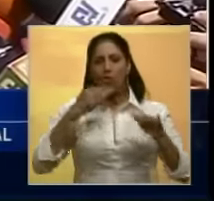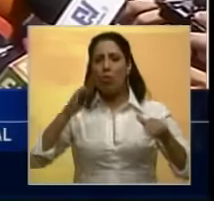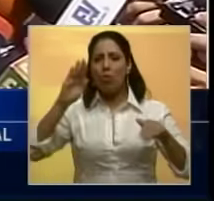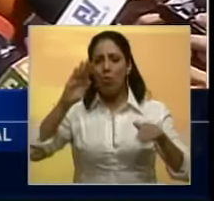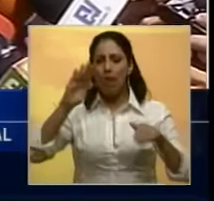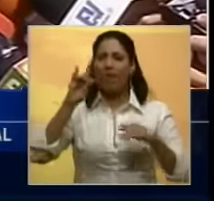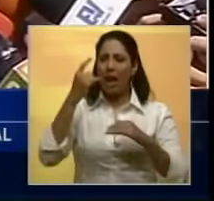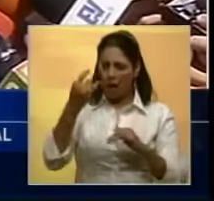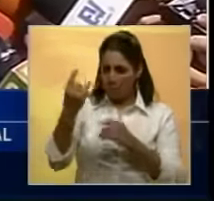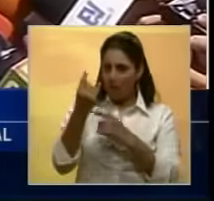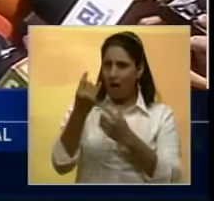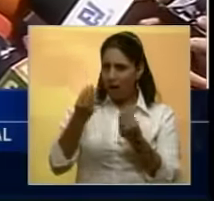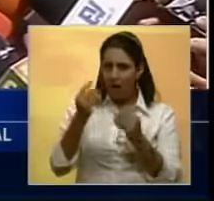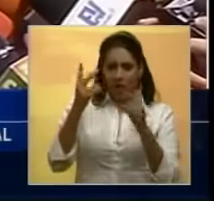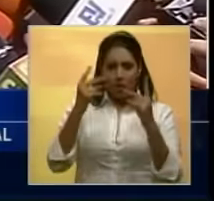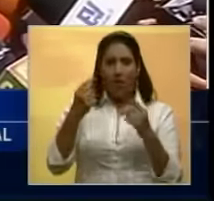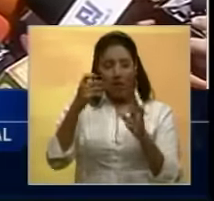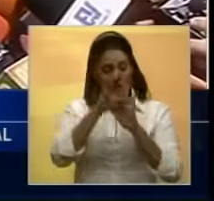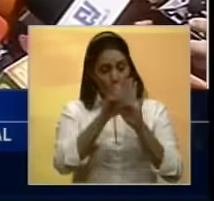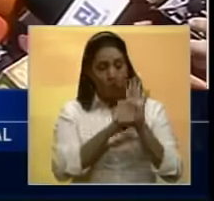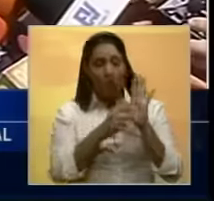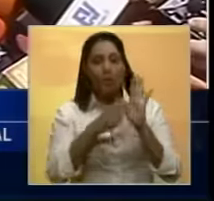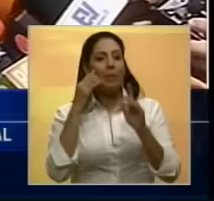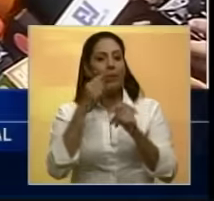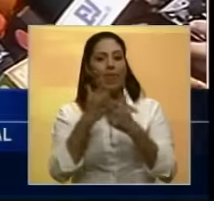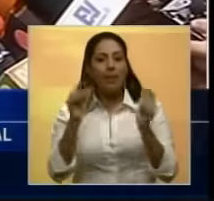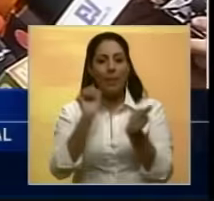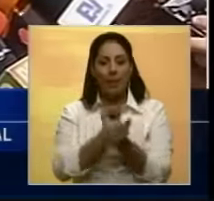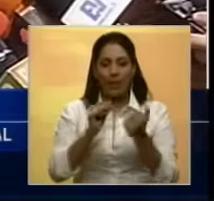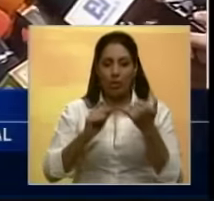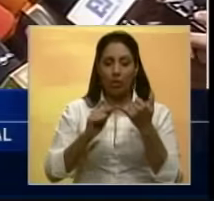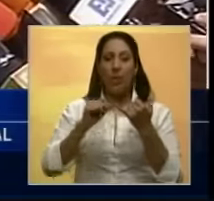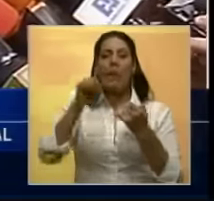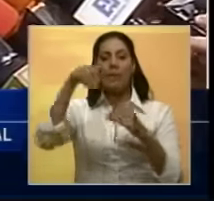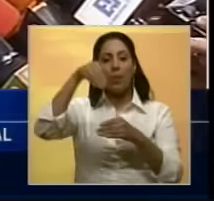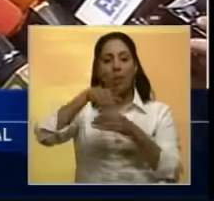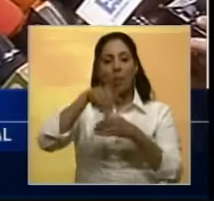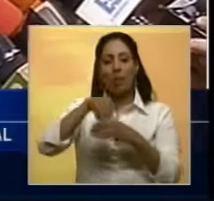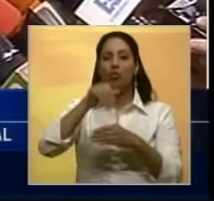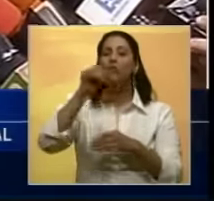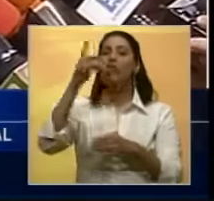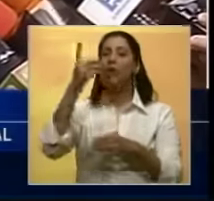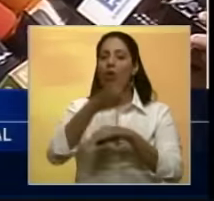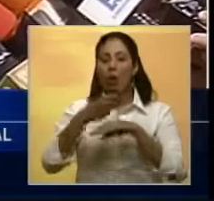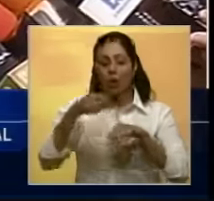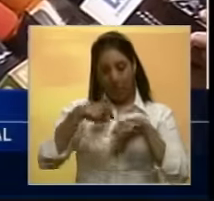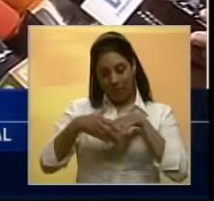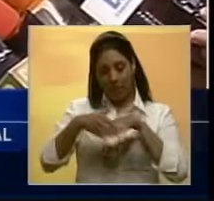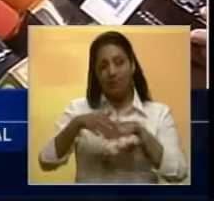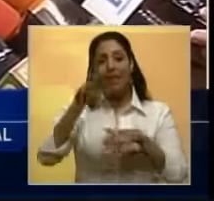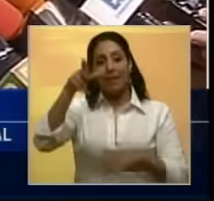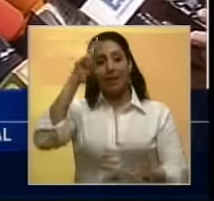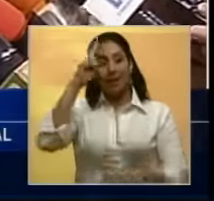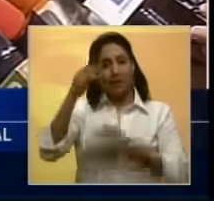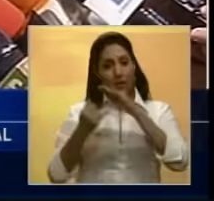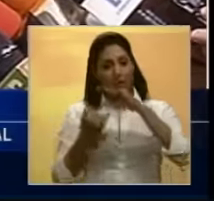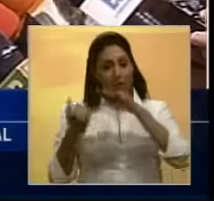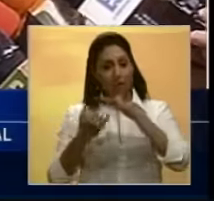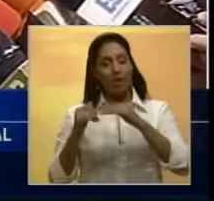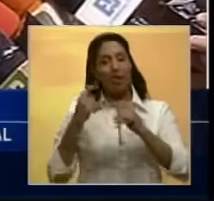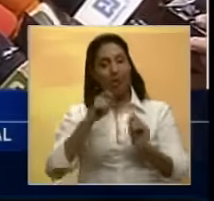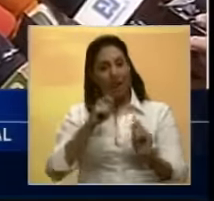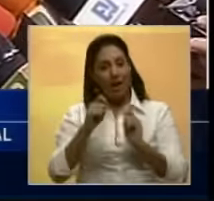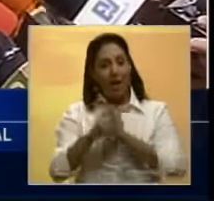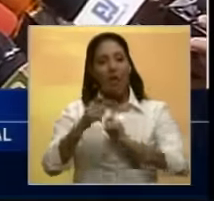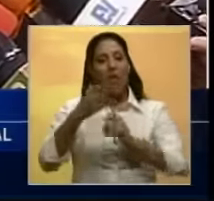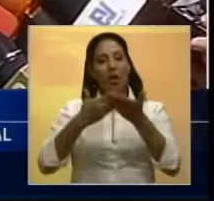prometido, que son cosas que están en la Constitución, la libertad de los presos, el voto por el cual estamos marchando hoy, el respeto institucional y la